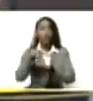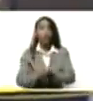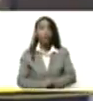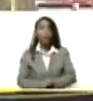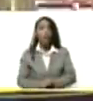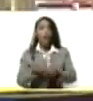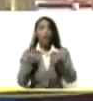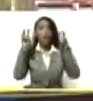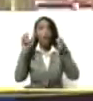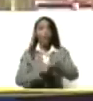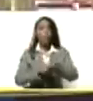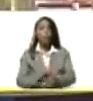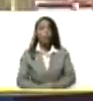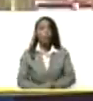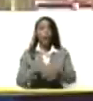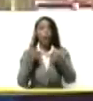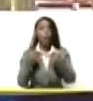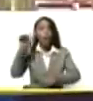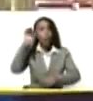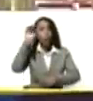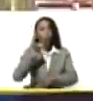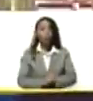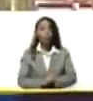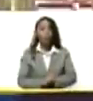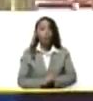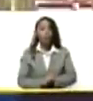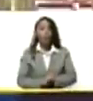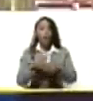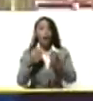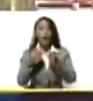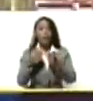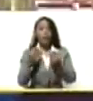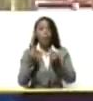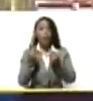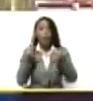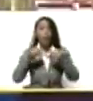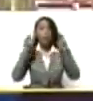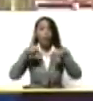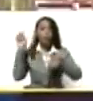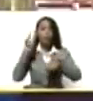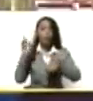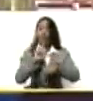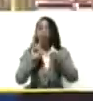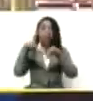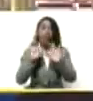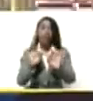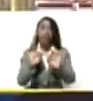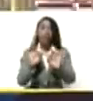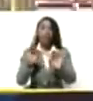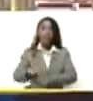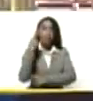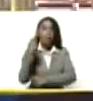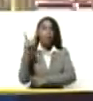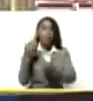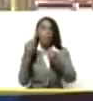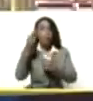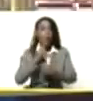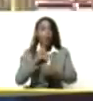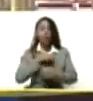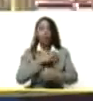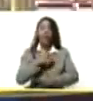a un médico una médica que ha estado de guardia y de guardia dos años mientras